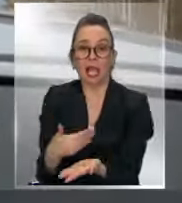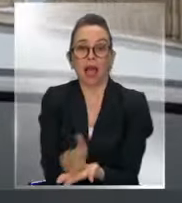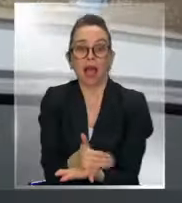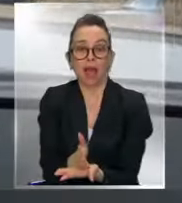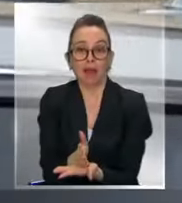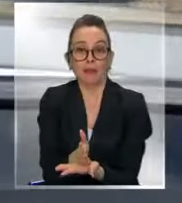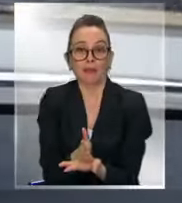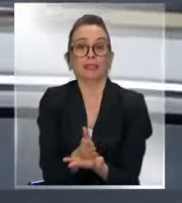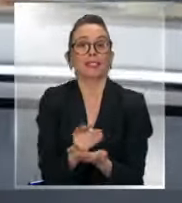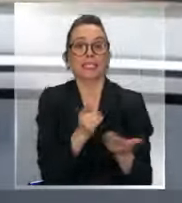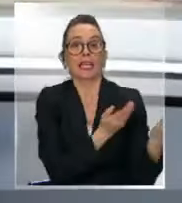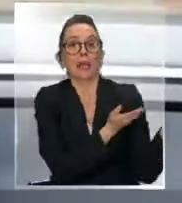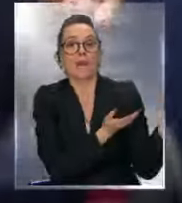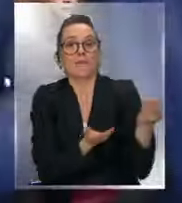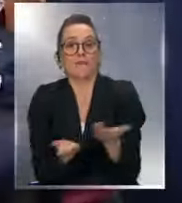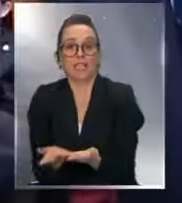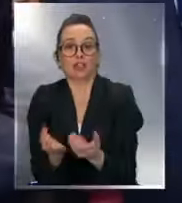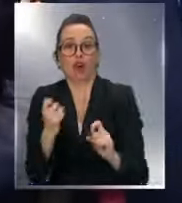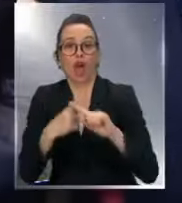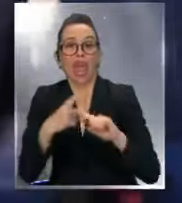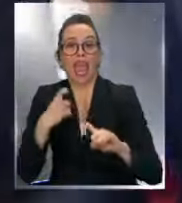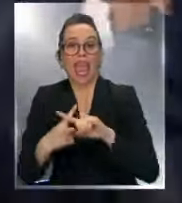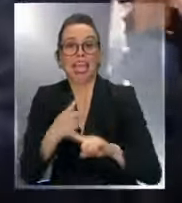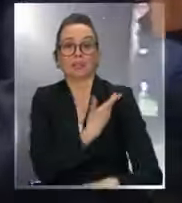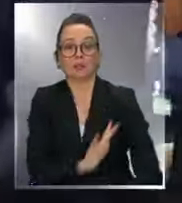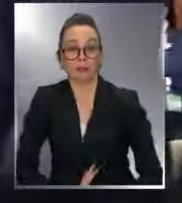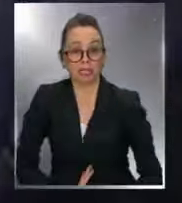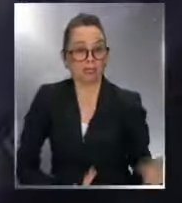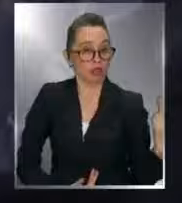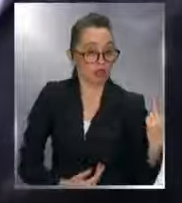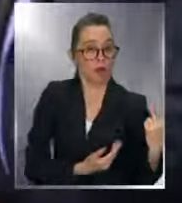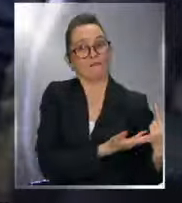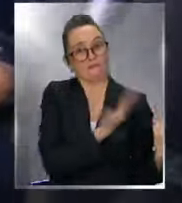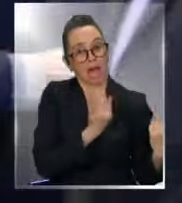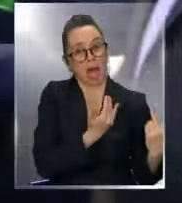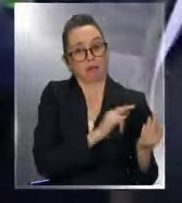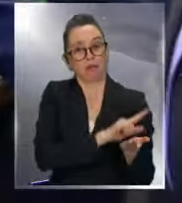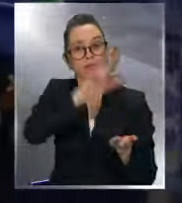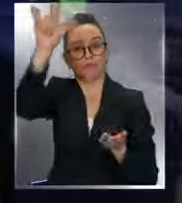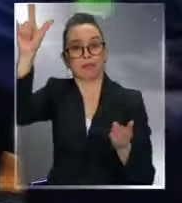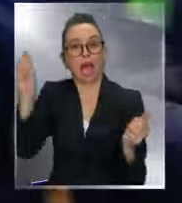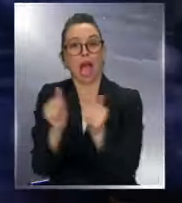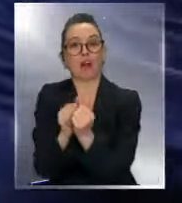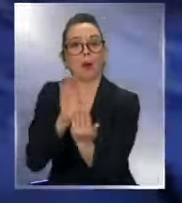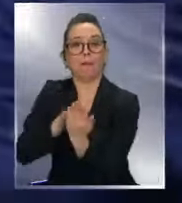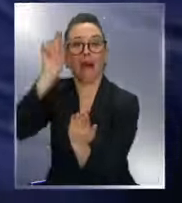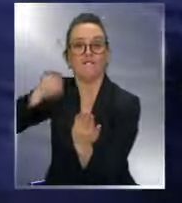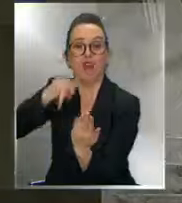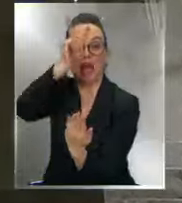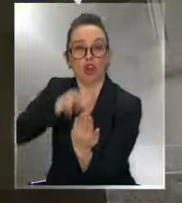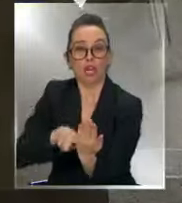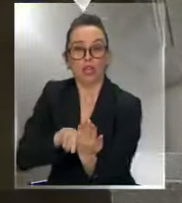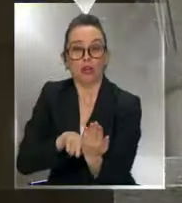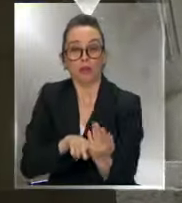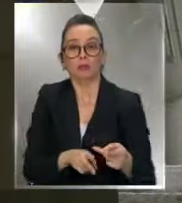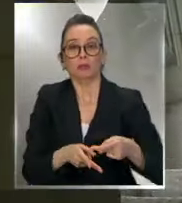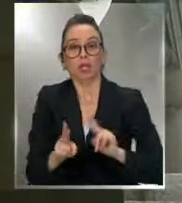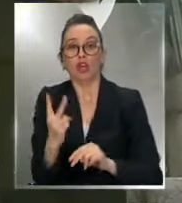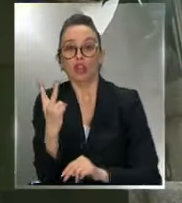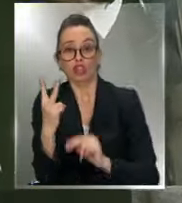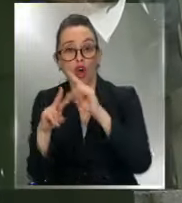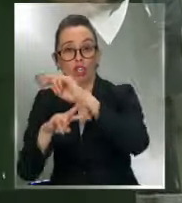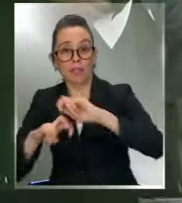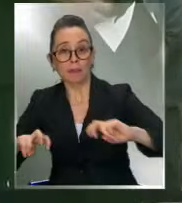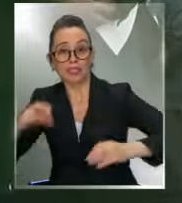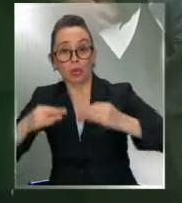estratégica invitación que hizo a exmandatarios para acompañarlo al fallo definitivo y al amparo a 2 de ellos investigados